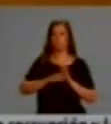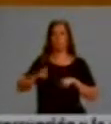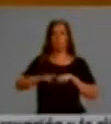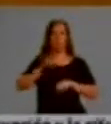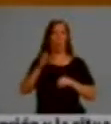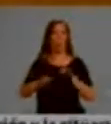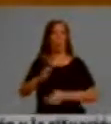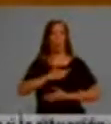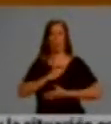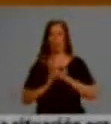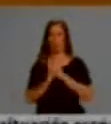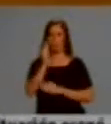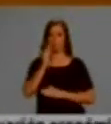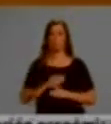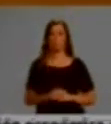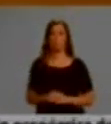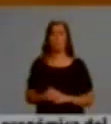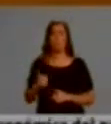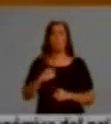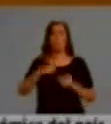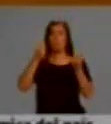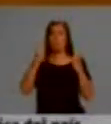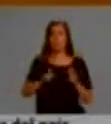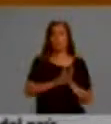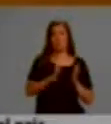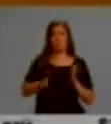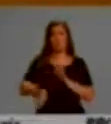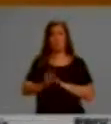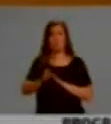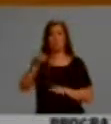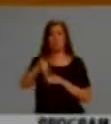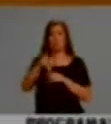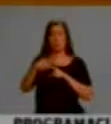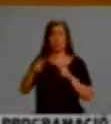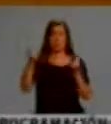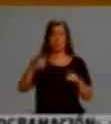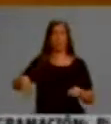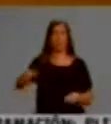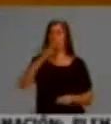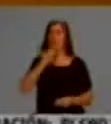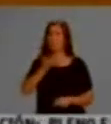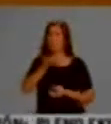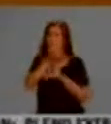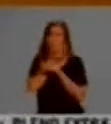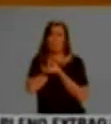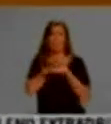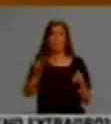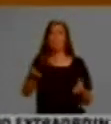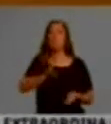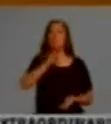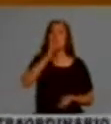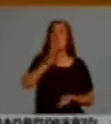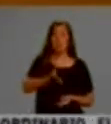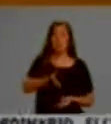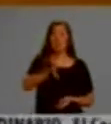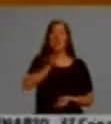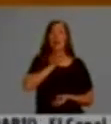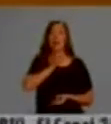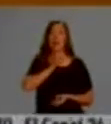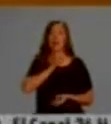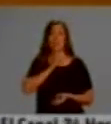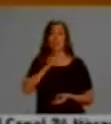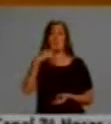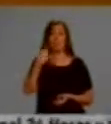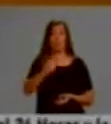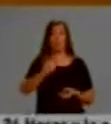ordenamiento jurídico. No creo necesario extenderme en su contenido porque lo conocen ustedes perfectamente, dado que, como decía antes,